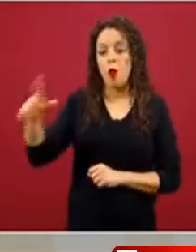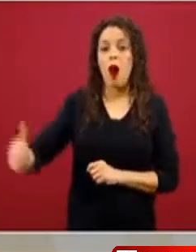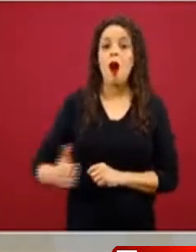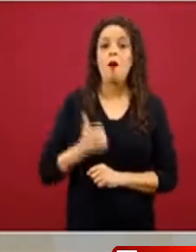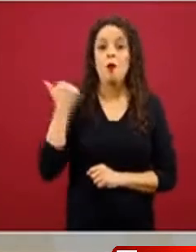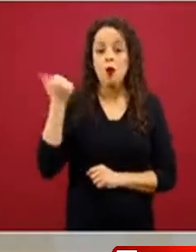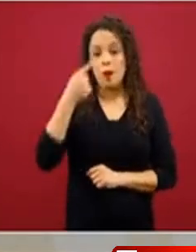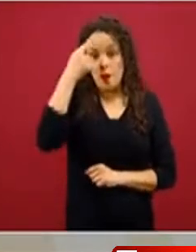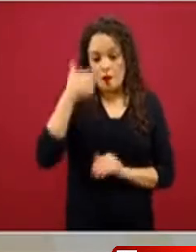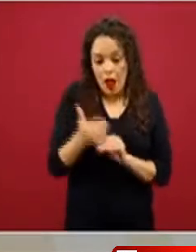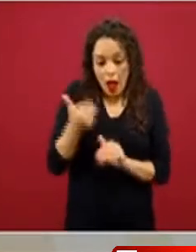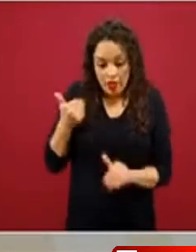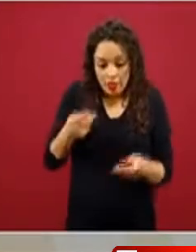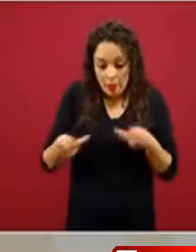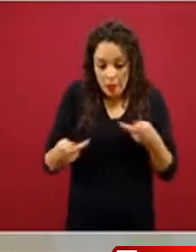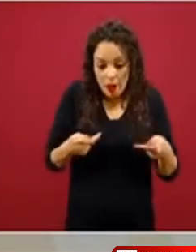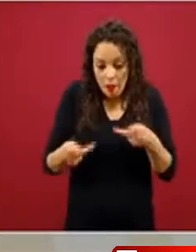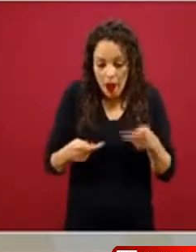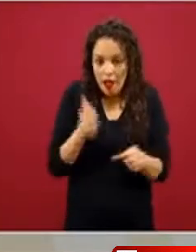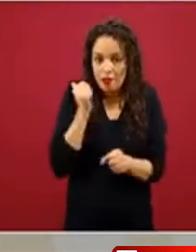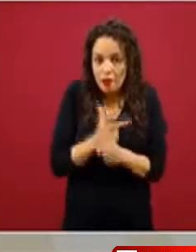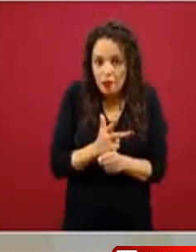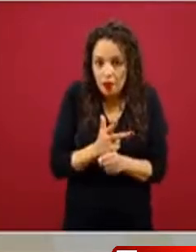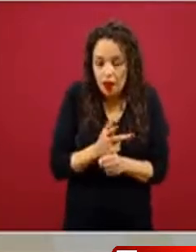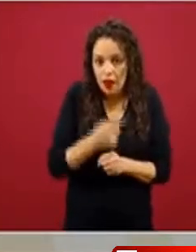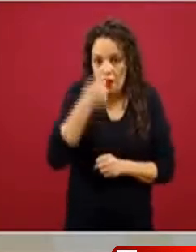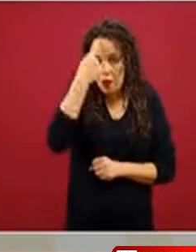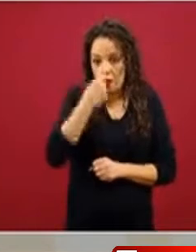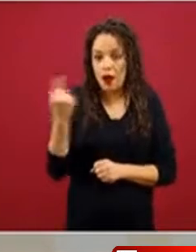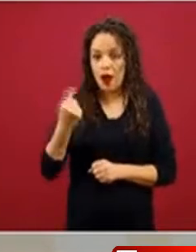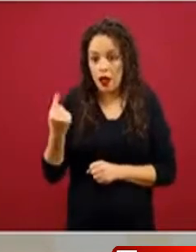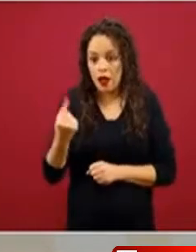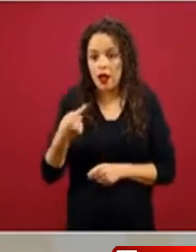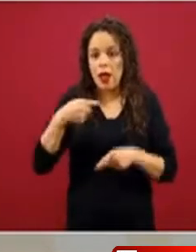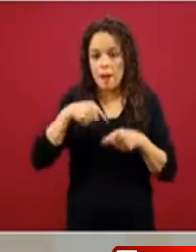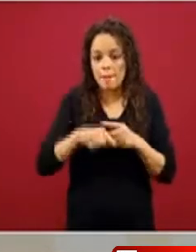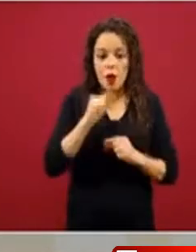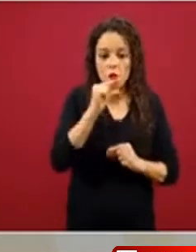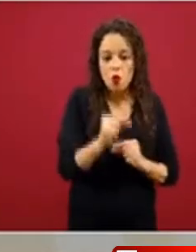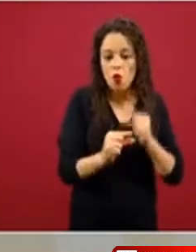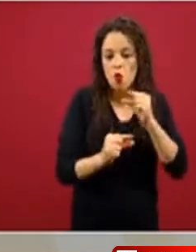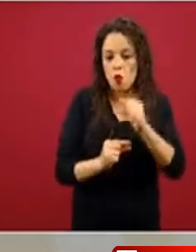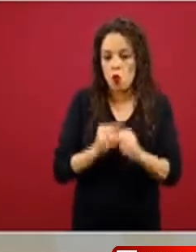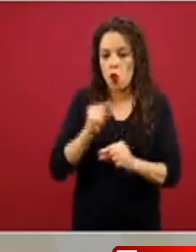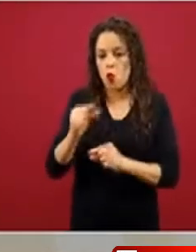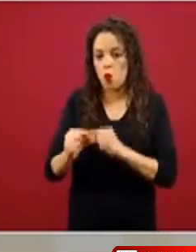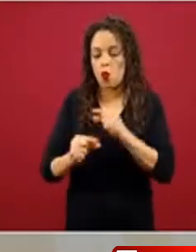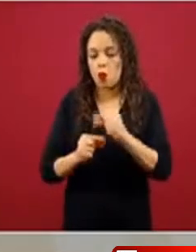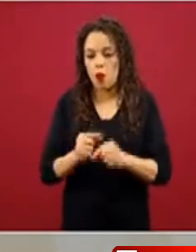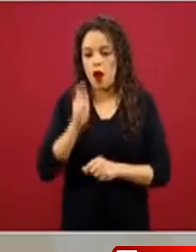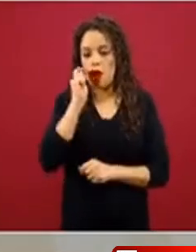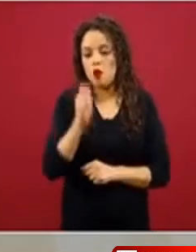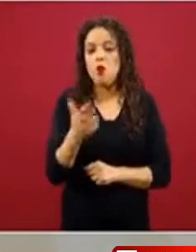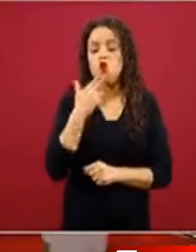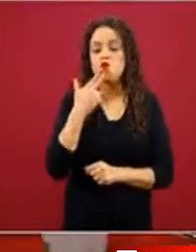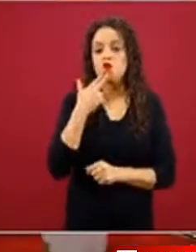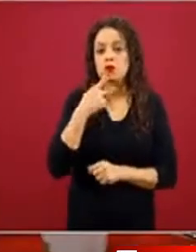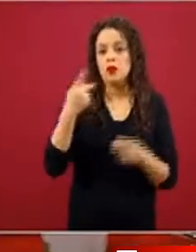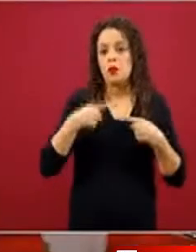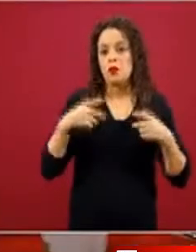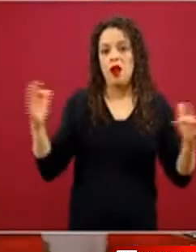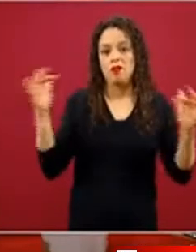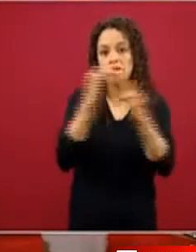hacer preparativos y para empezar a descomprimir o desconfinar algunos espacios de uso público muy relevantes como